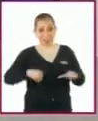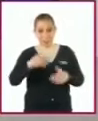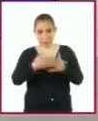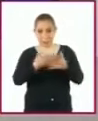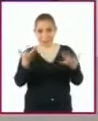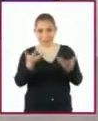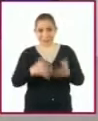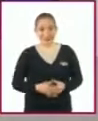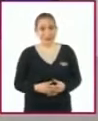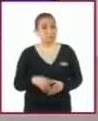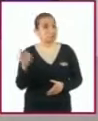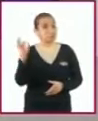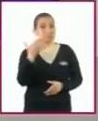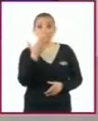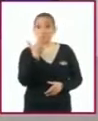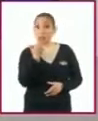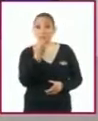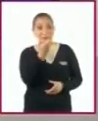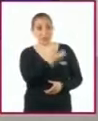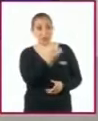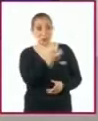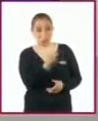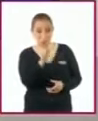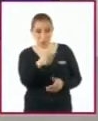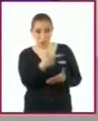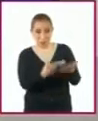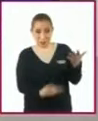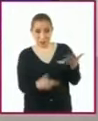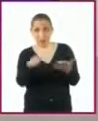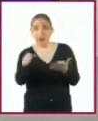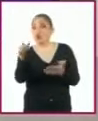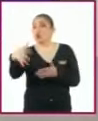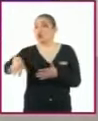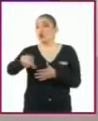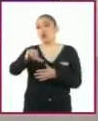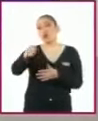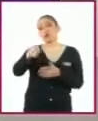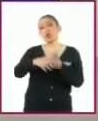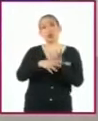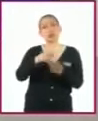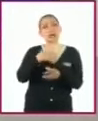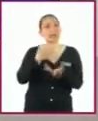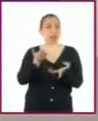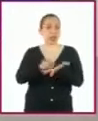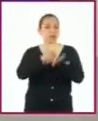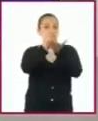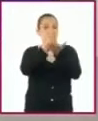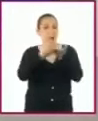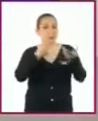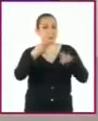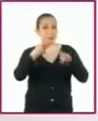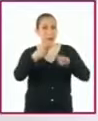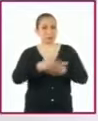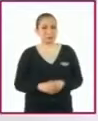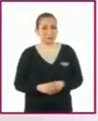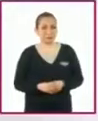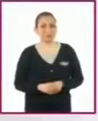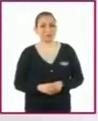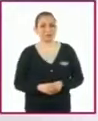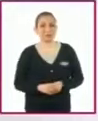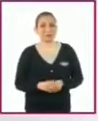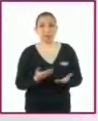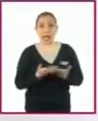realizar. Si no cuentan con este material, pueden utilizar lo que encuentren en casa y que les permita desarrollarla.